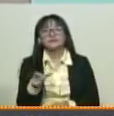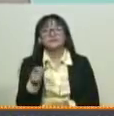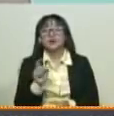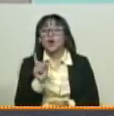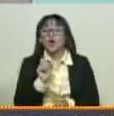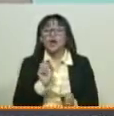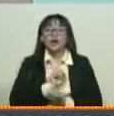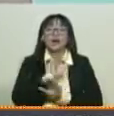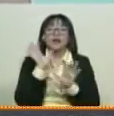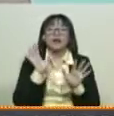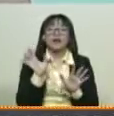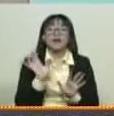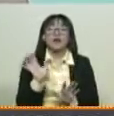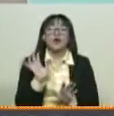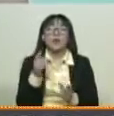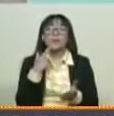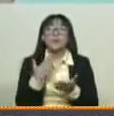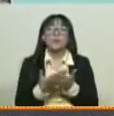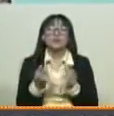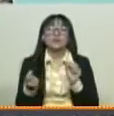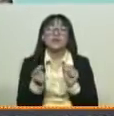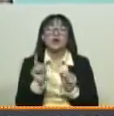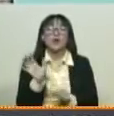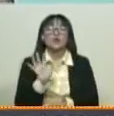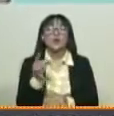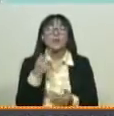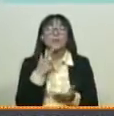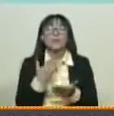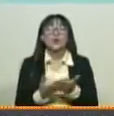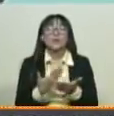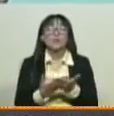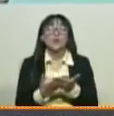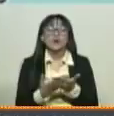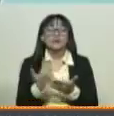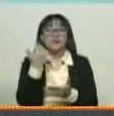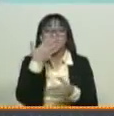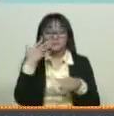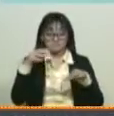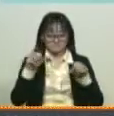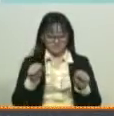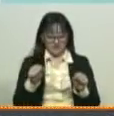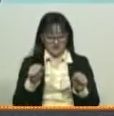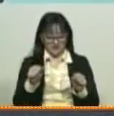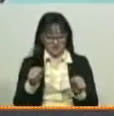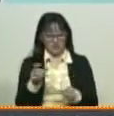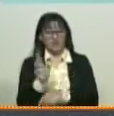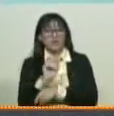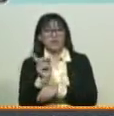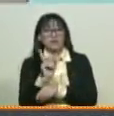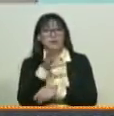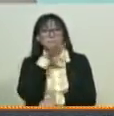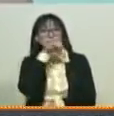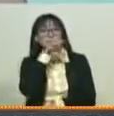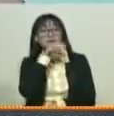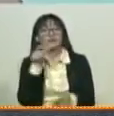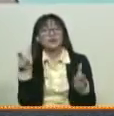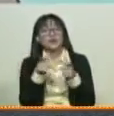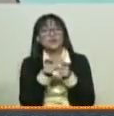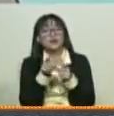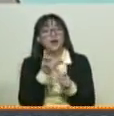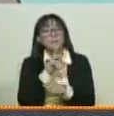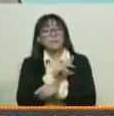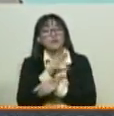aclarar que no era ninguna propuesta de diálogo, sino que era una propuesta de que el imperio y sus perritos mueve cola se reunieran en Puerto